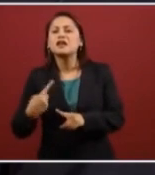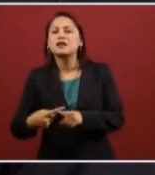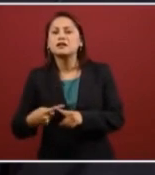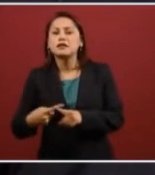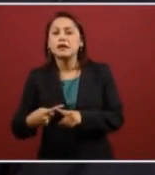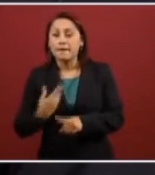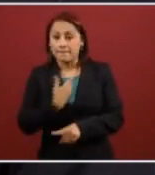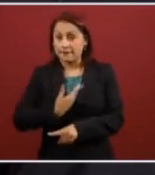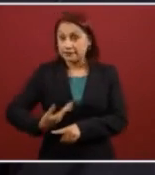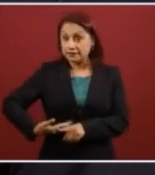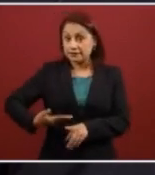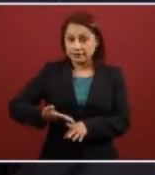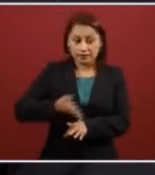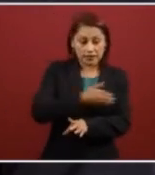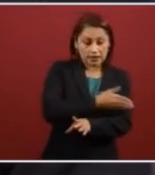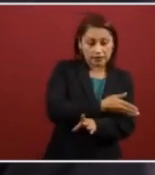president.